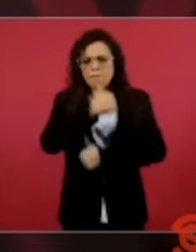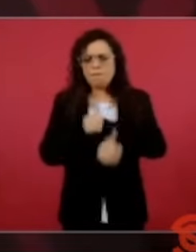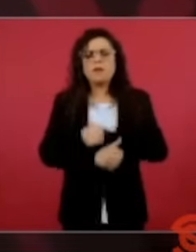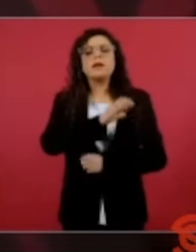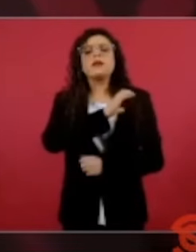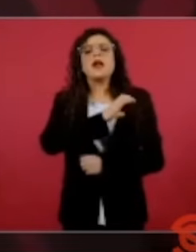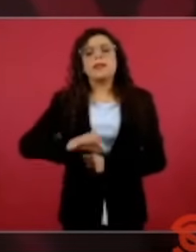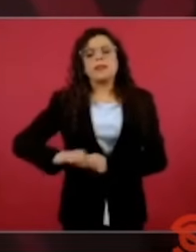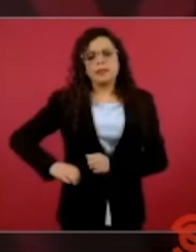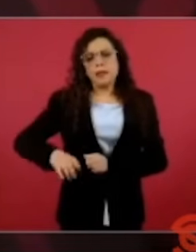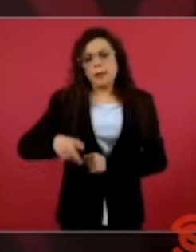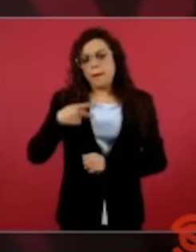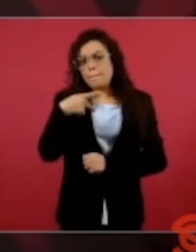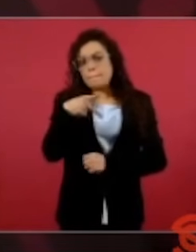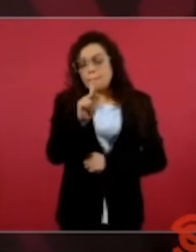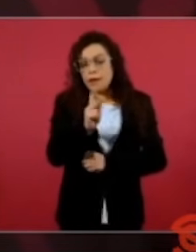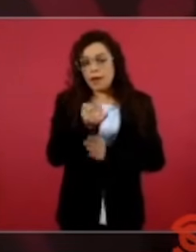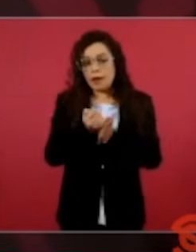decidir